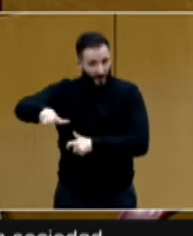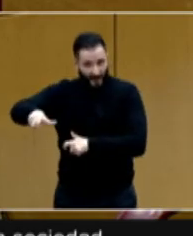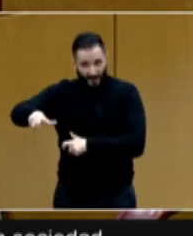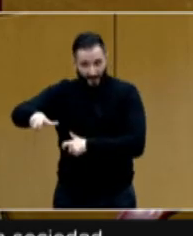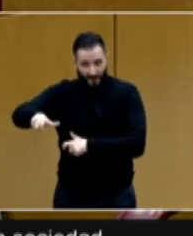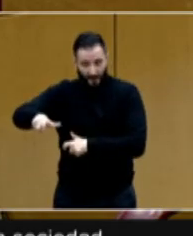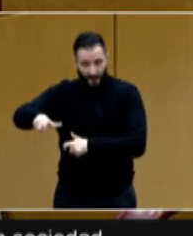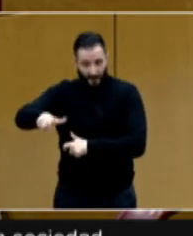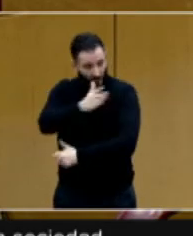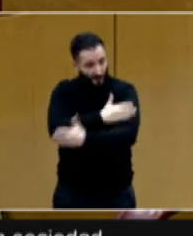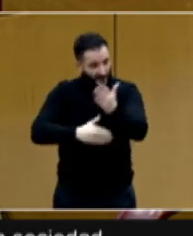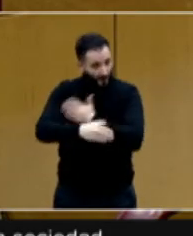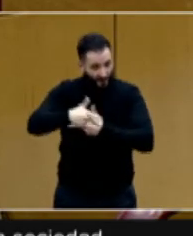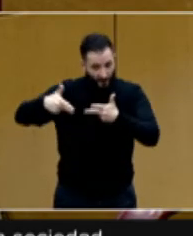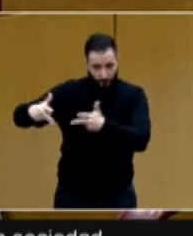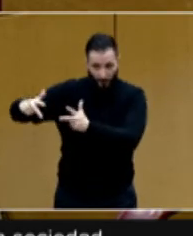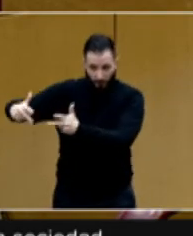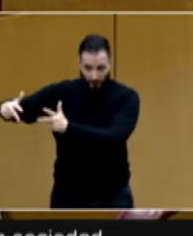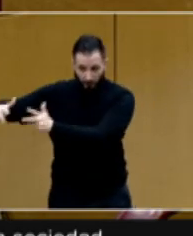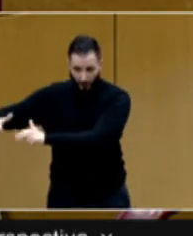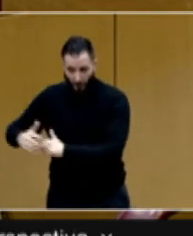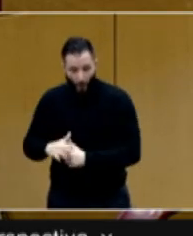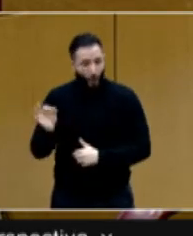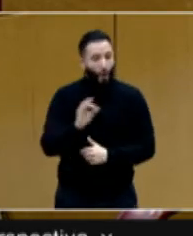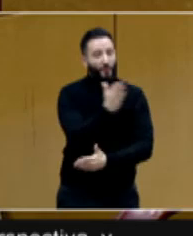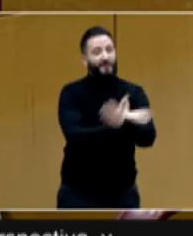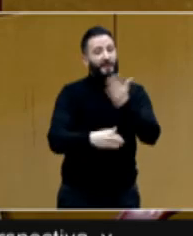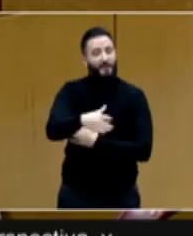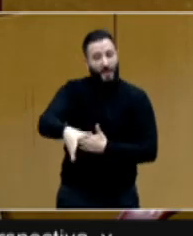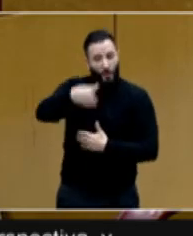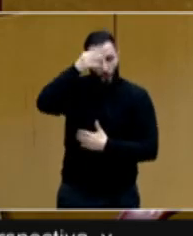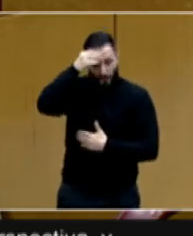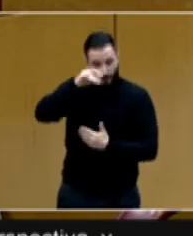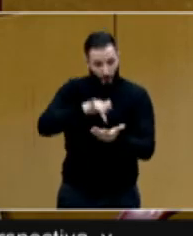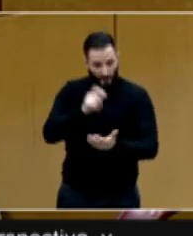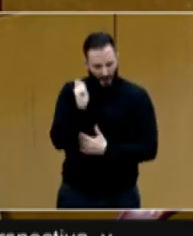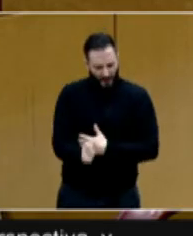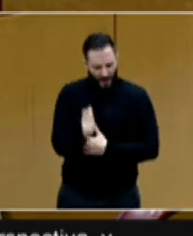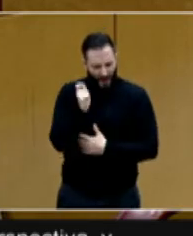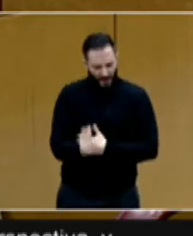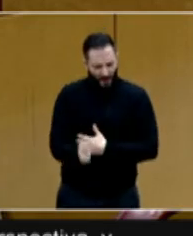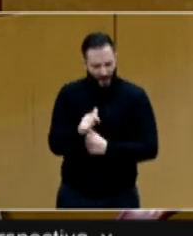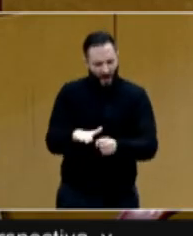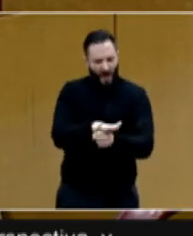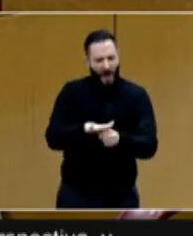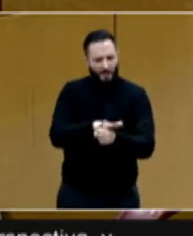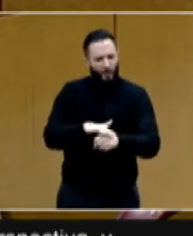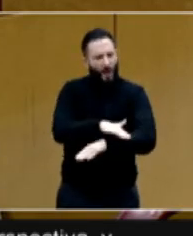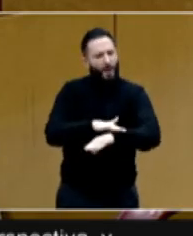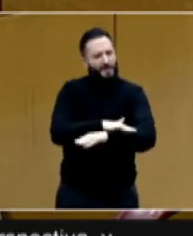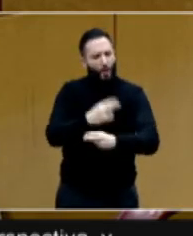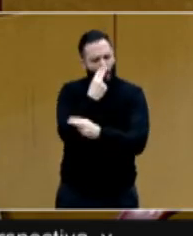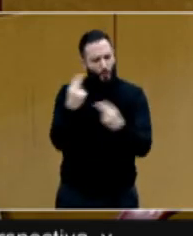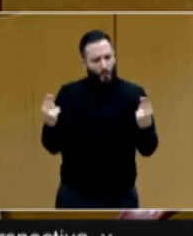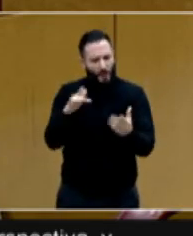poseen discapacidad ostentan discapacidad cognitiva nos estamos encontrando que en el ámbito de la Administración pública en